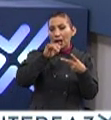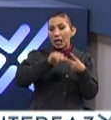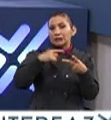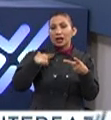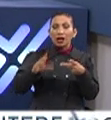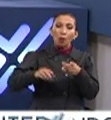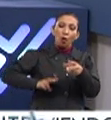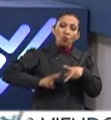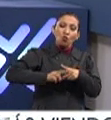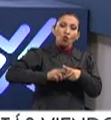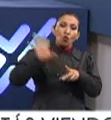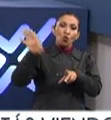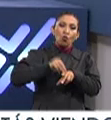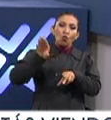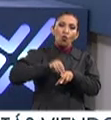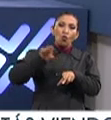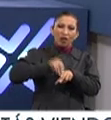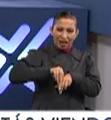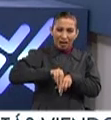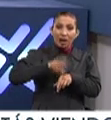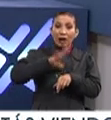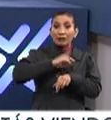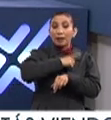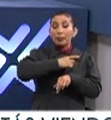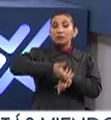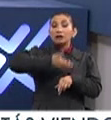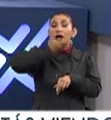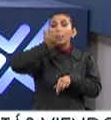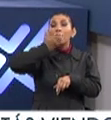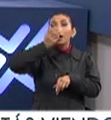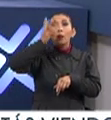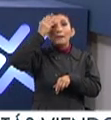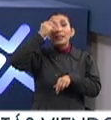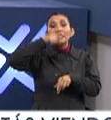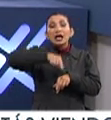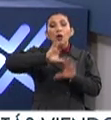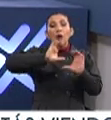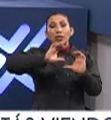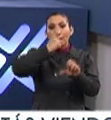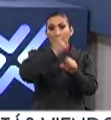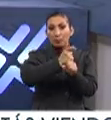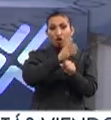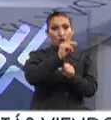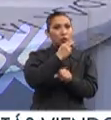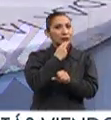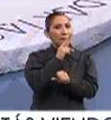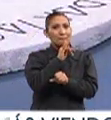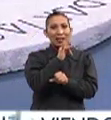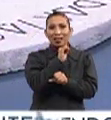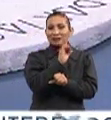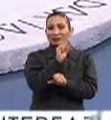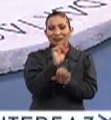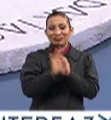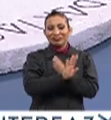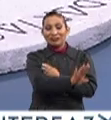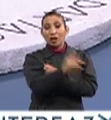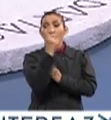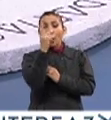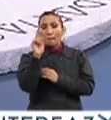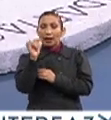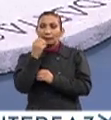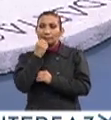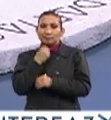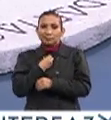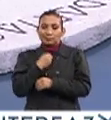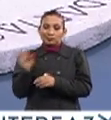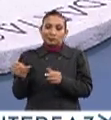pilas recargables. Deberíamos de tener una educación ambiental sí. que nos llevara primero a no usar pilas. Y si vamos a usar una pila, pues